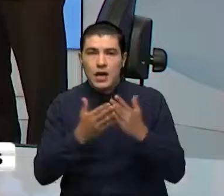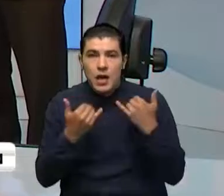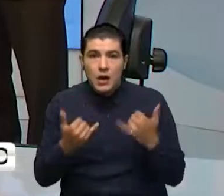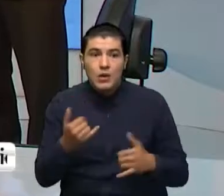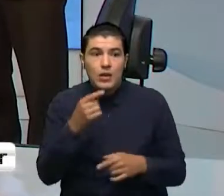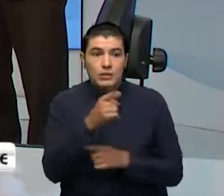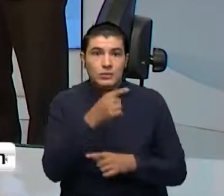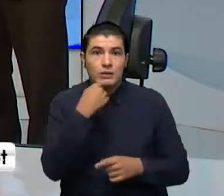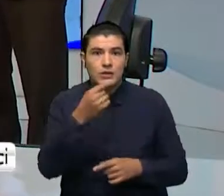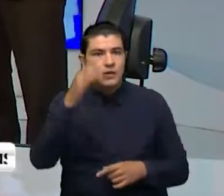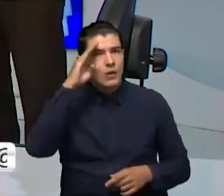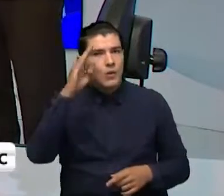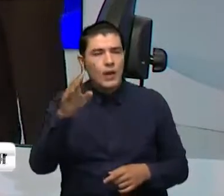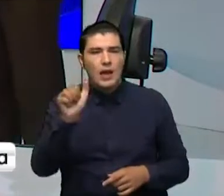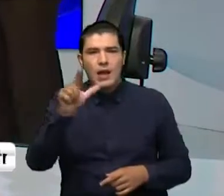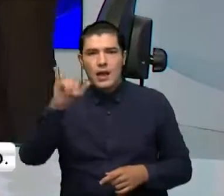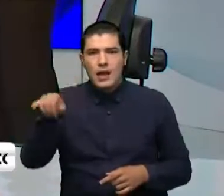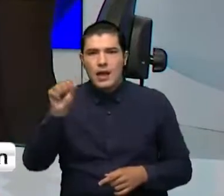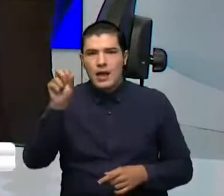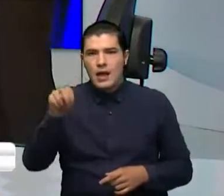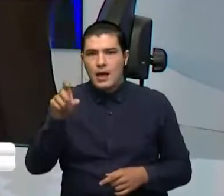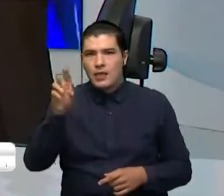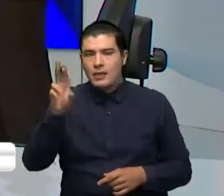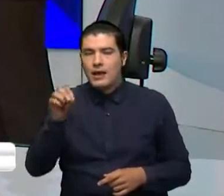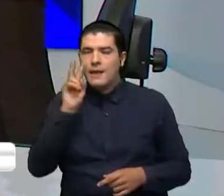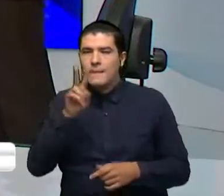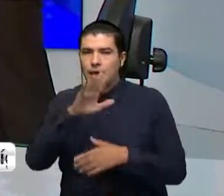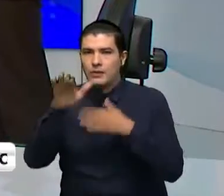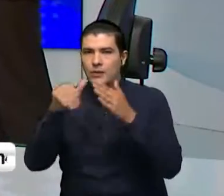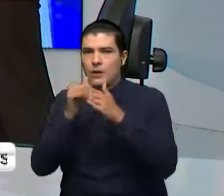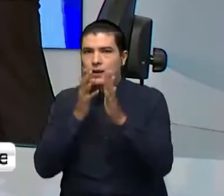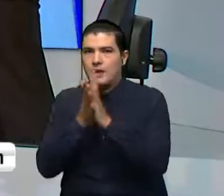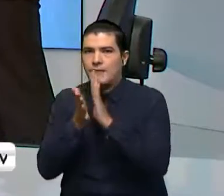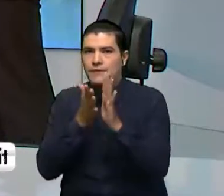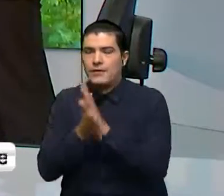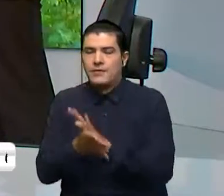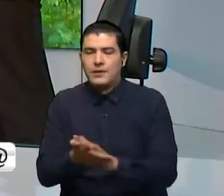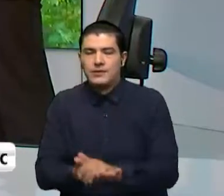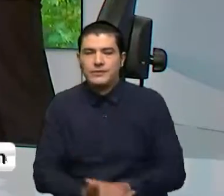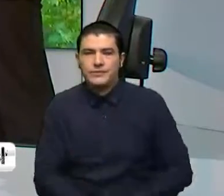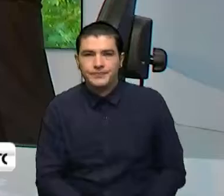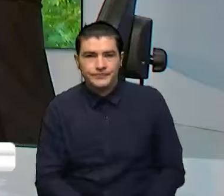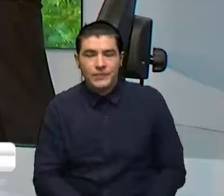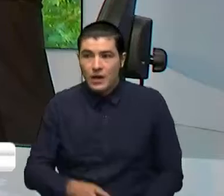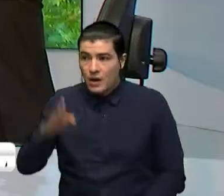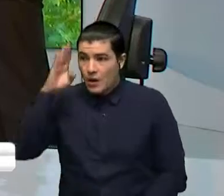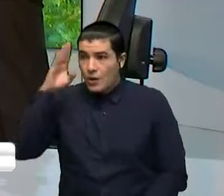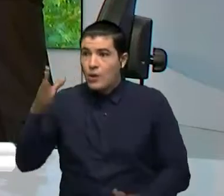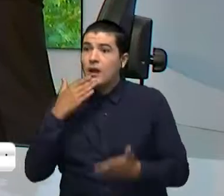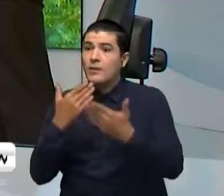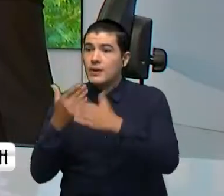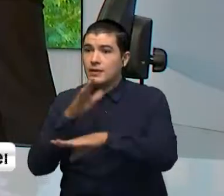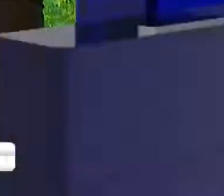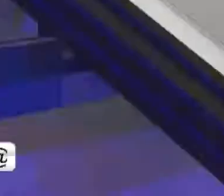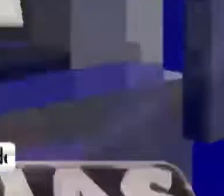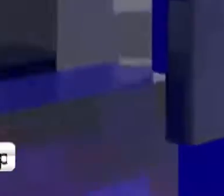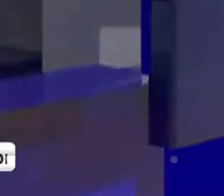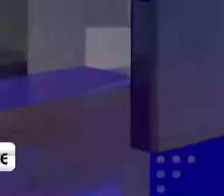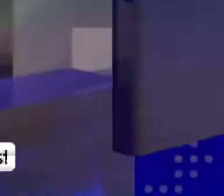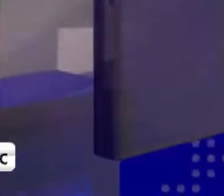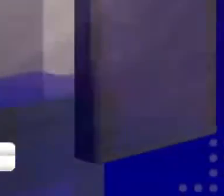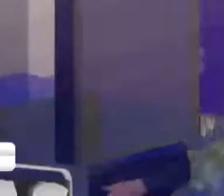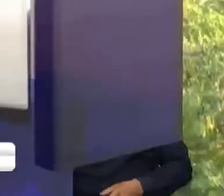hora saludamos a Alejandra Rincón, quien nos presenta detalles sobre estas campañas. Hola, muy buenas tardes para todos ustedes y